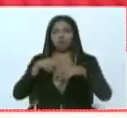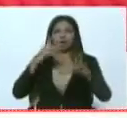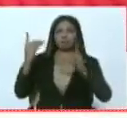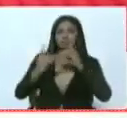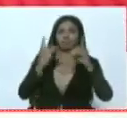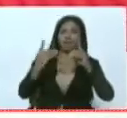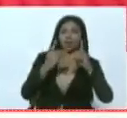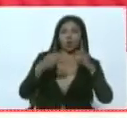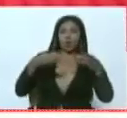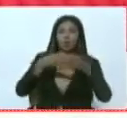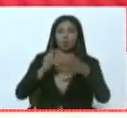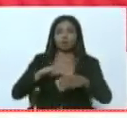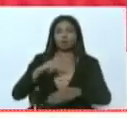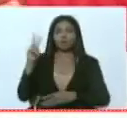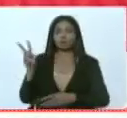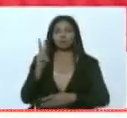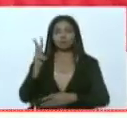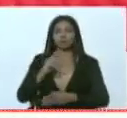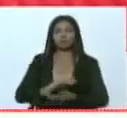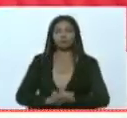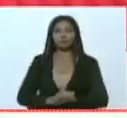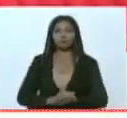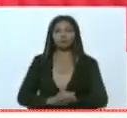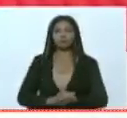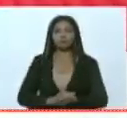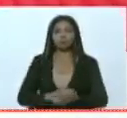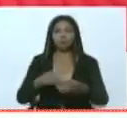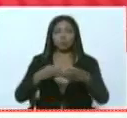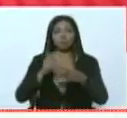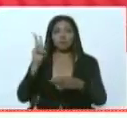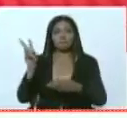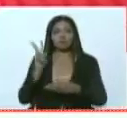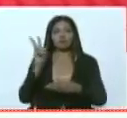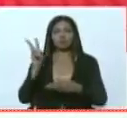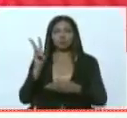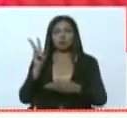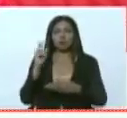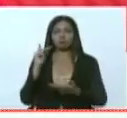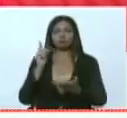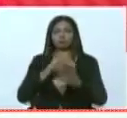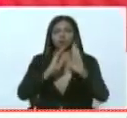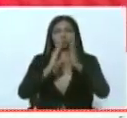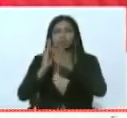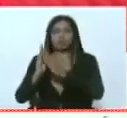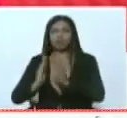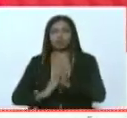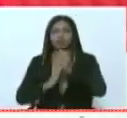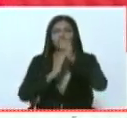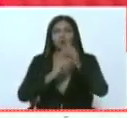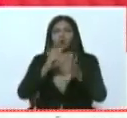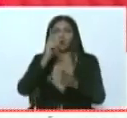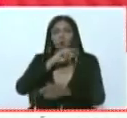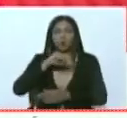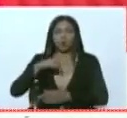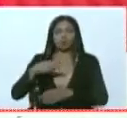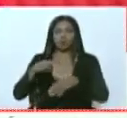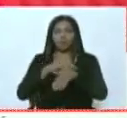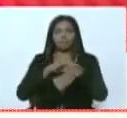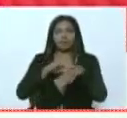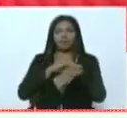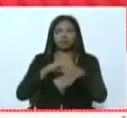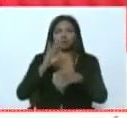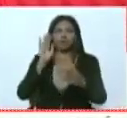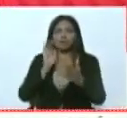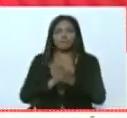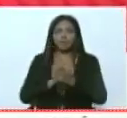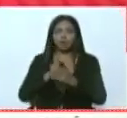la delegación de Venezuela. La delegación de Venezuela está coordinada y encabezada por nuestro ministro y